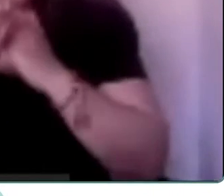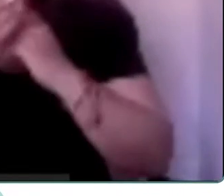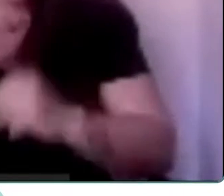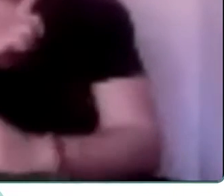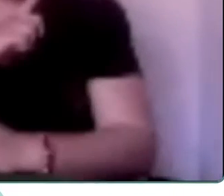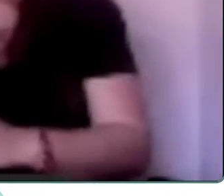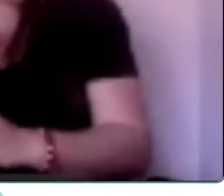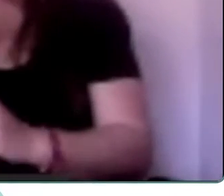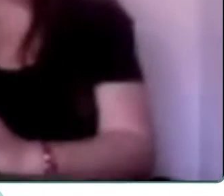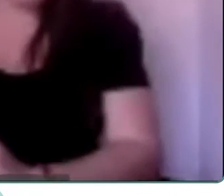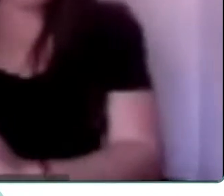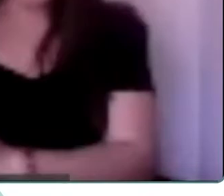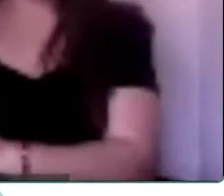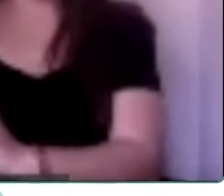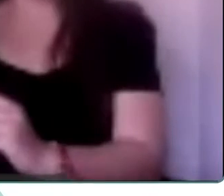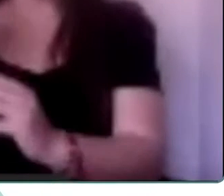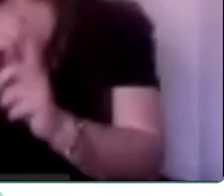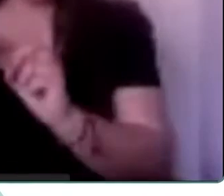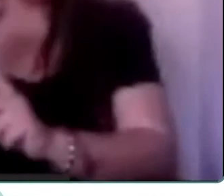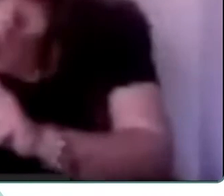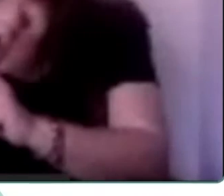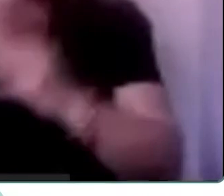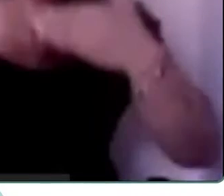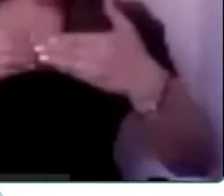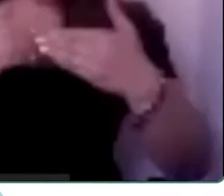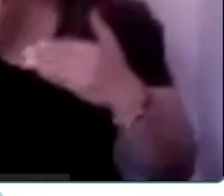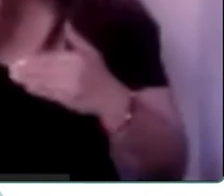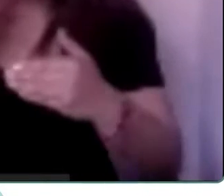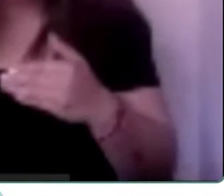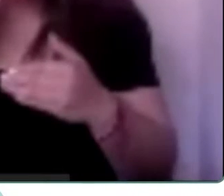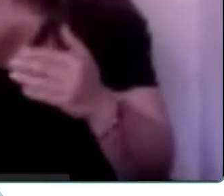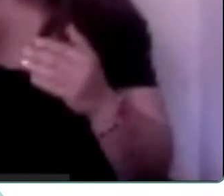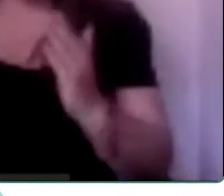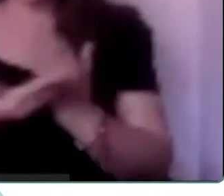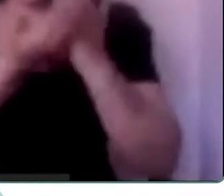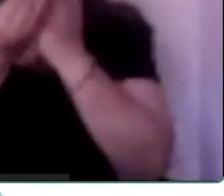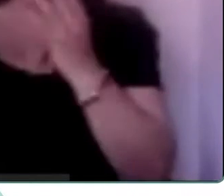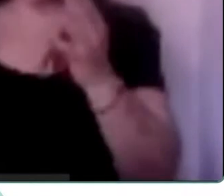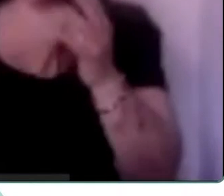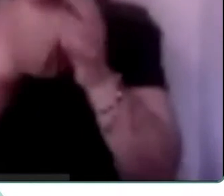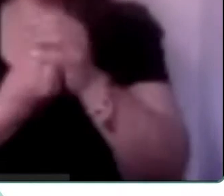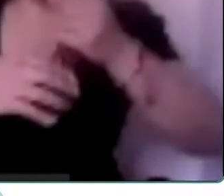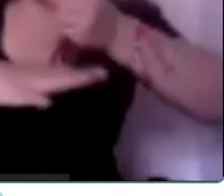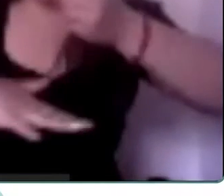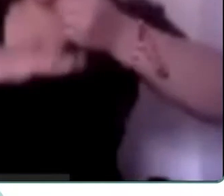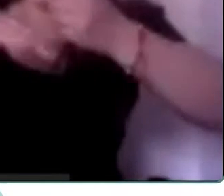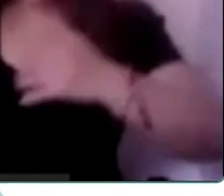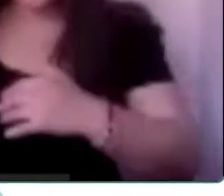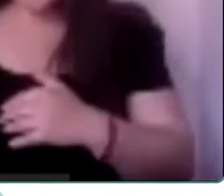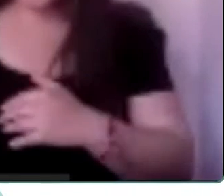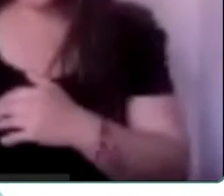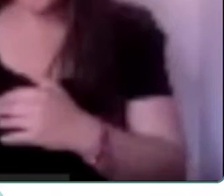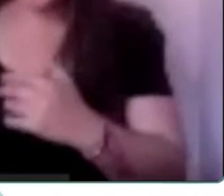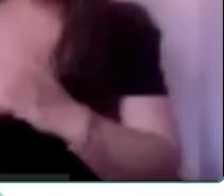en discapacidad, con experiencia en educación inclusiva en niveles básica y superior. Docente de